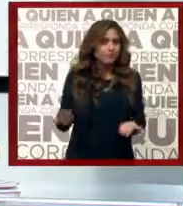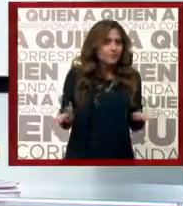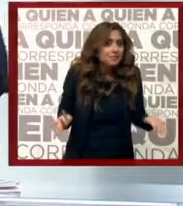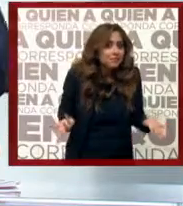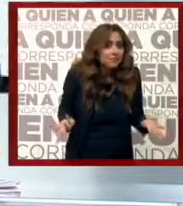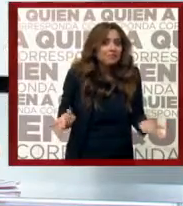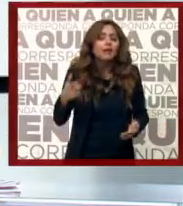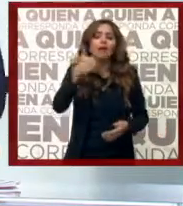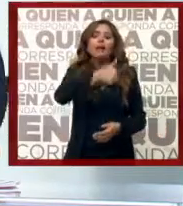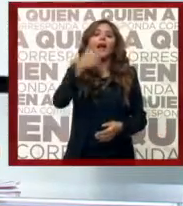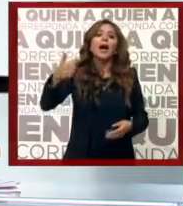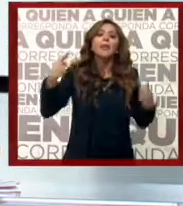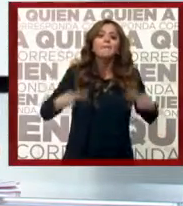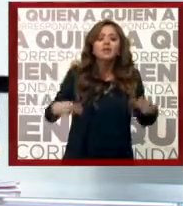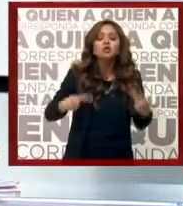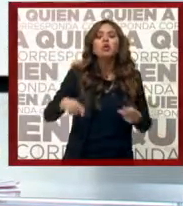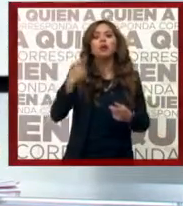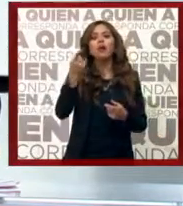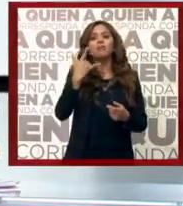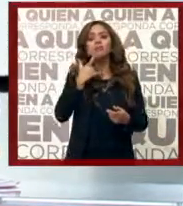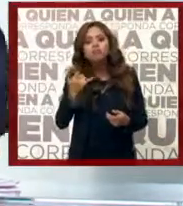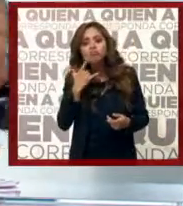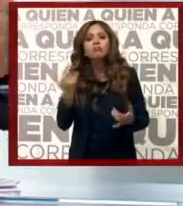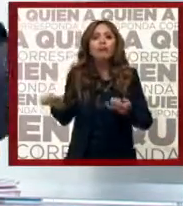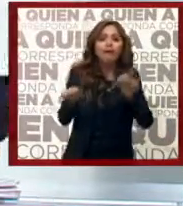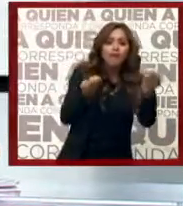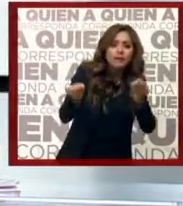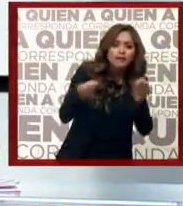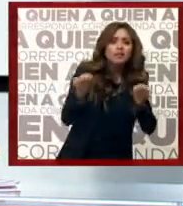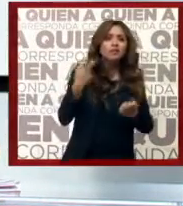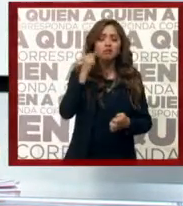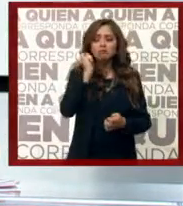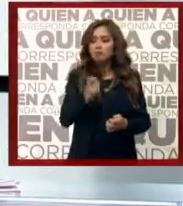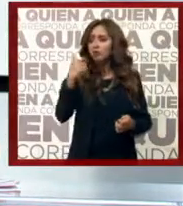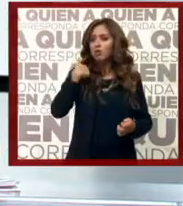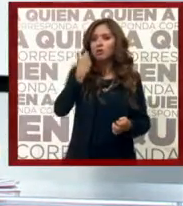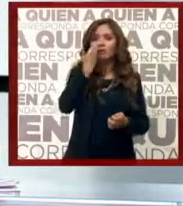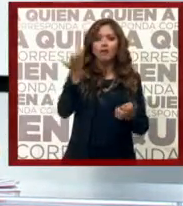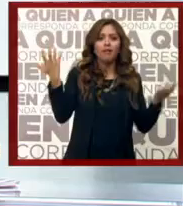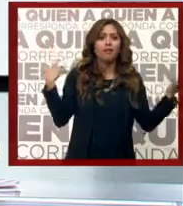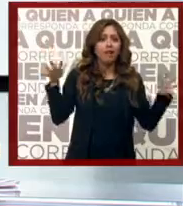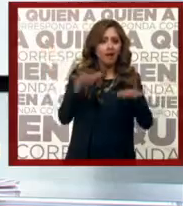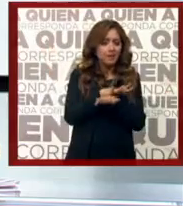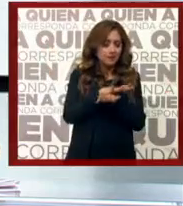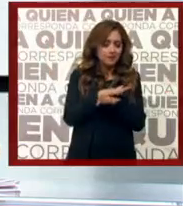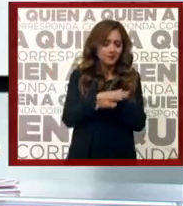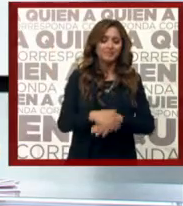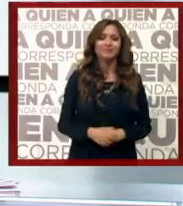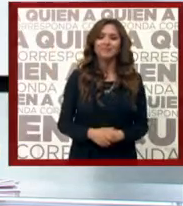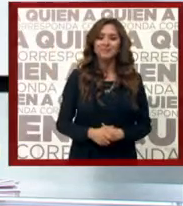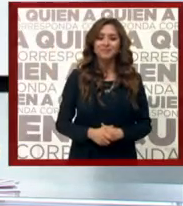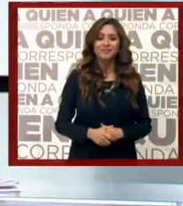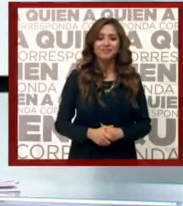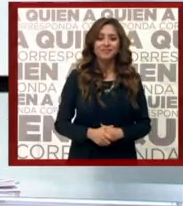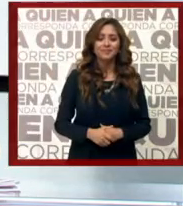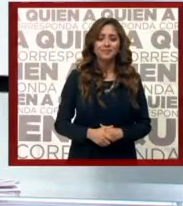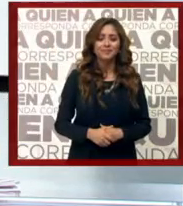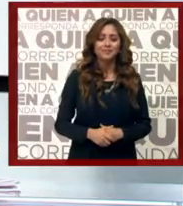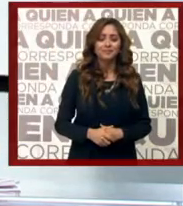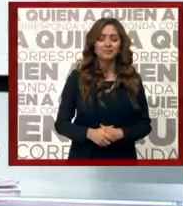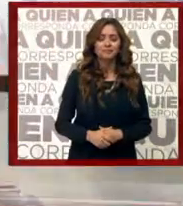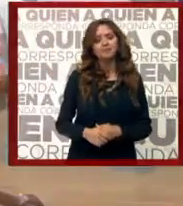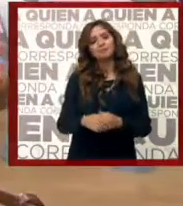mucho del ejercicio, las ganas que le pongan y el quiero cambiar. De ahí viene muy bien eso. Bueno, pues vamos a